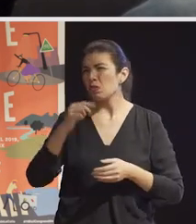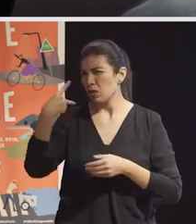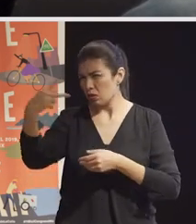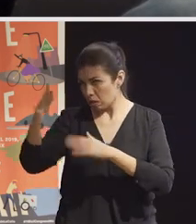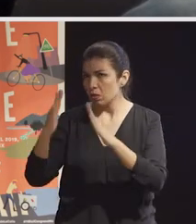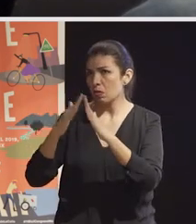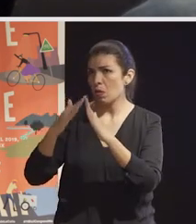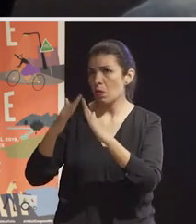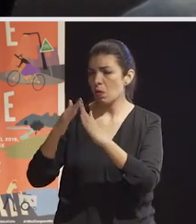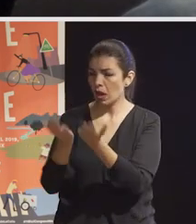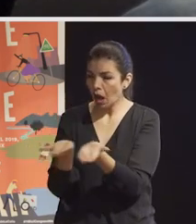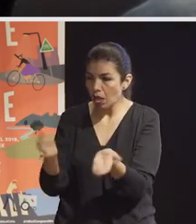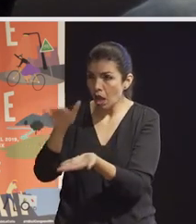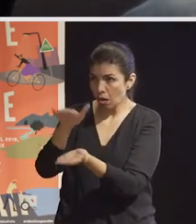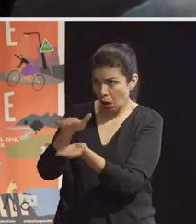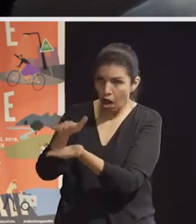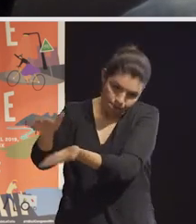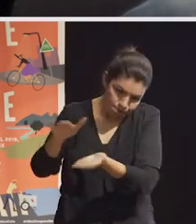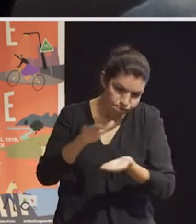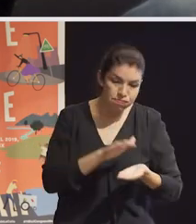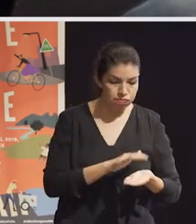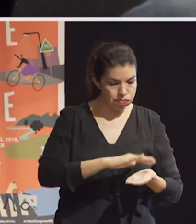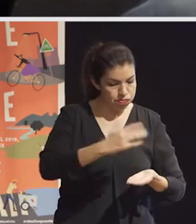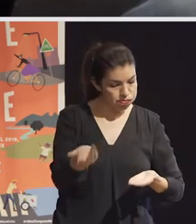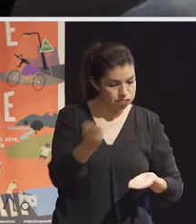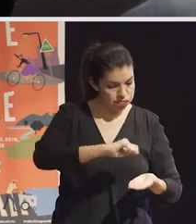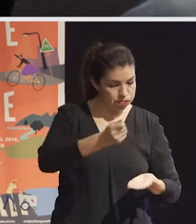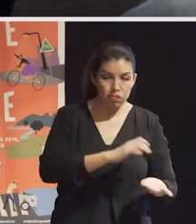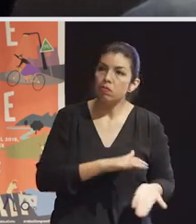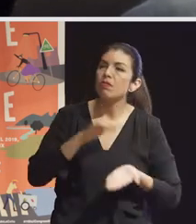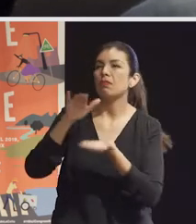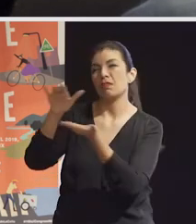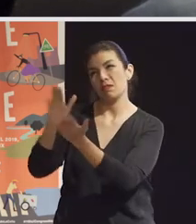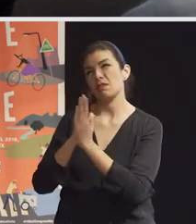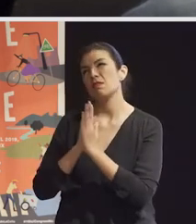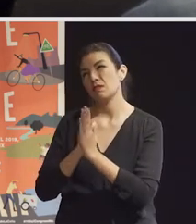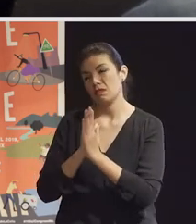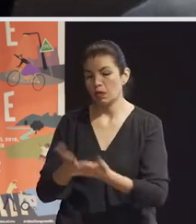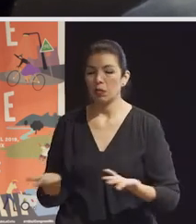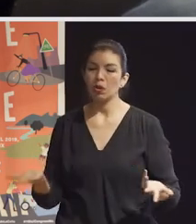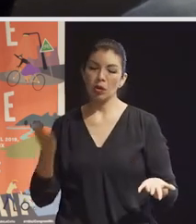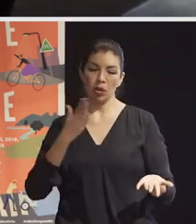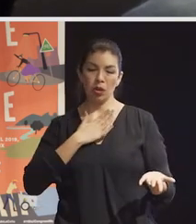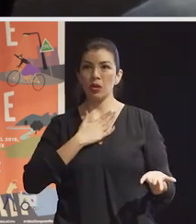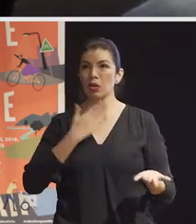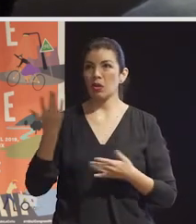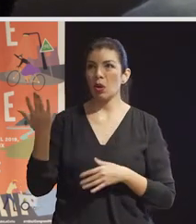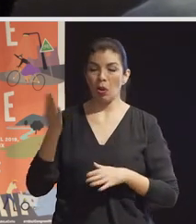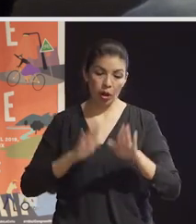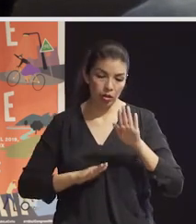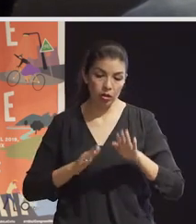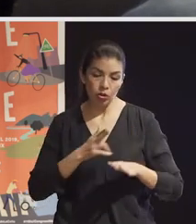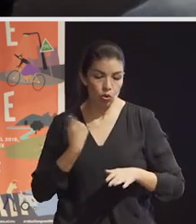contábamos que muchas de las pues incomodidades de la gente en andar en bici es